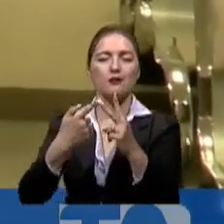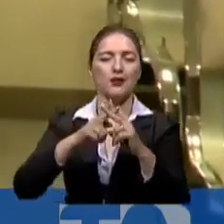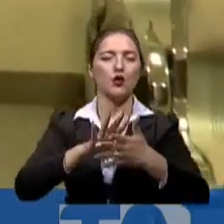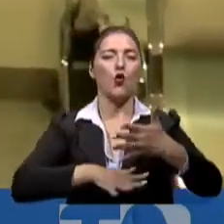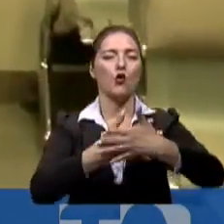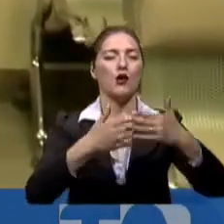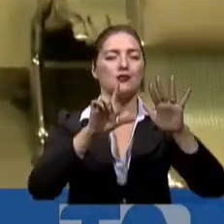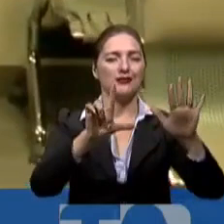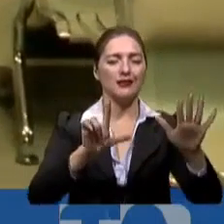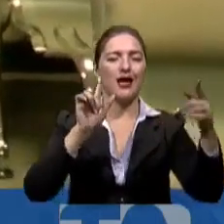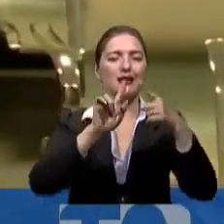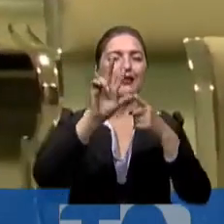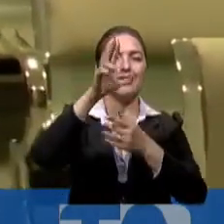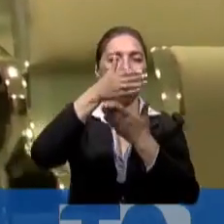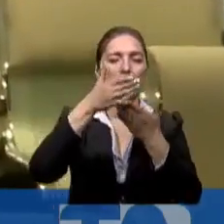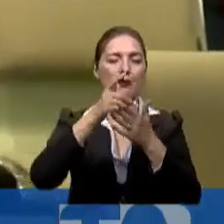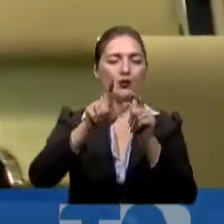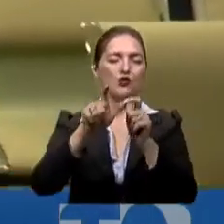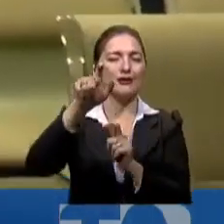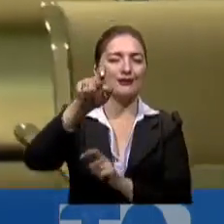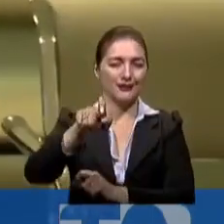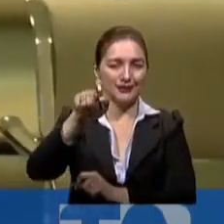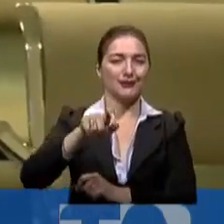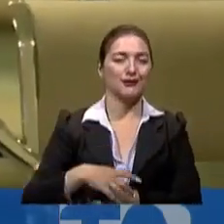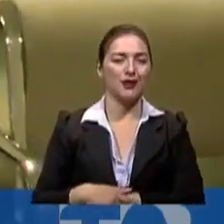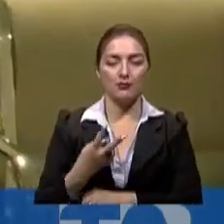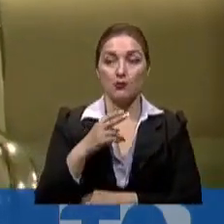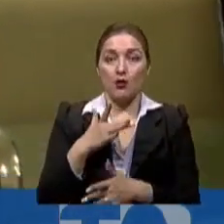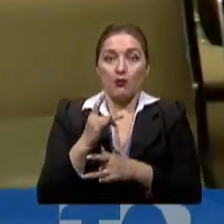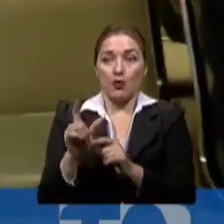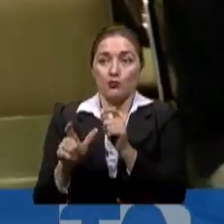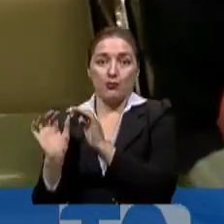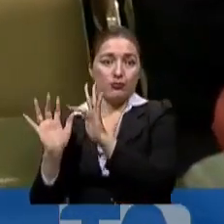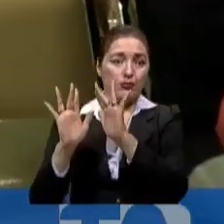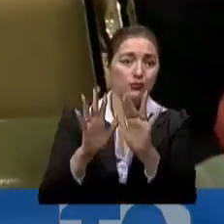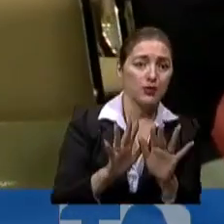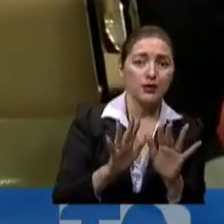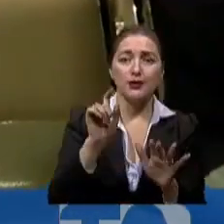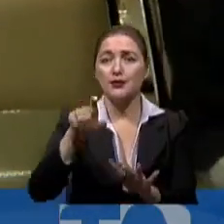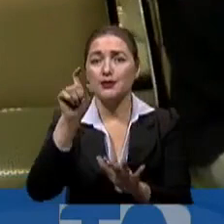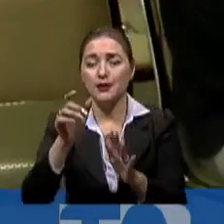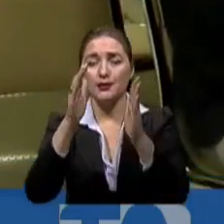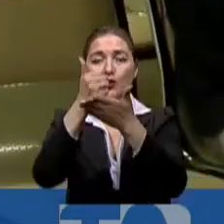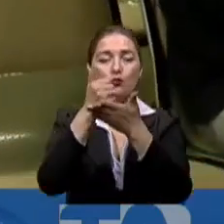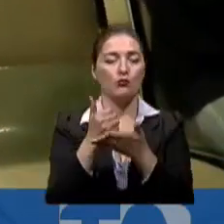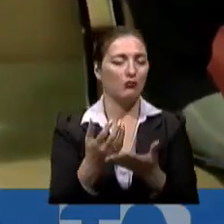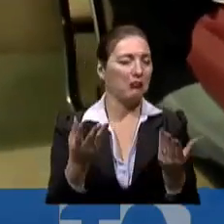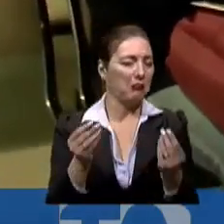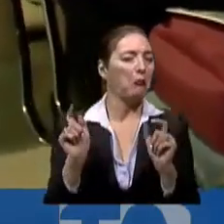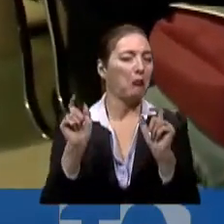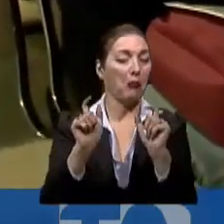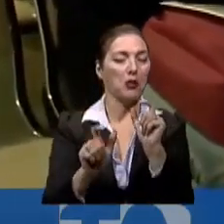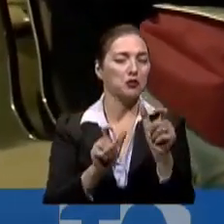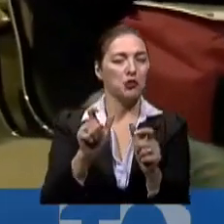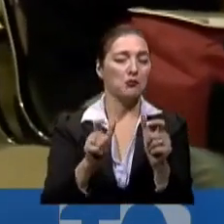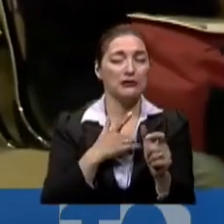3:30 para todas las personas que así lo requieran y hemos visto con mucho gusto que ha habido una necesidad ahí eh de la población una demanda